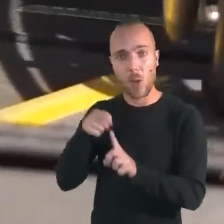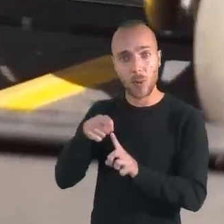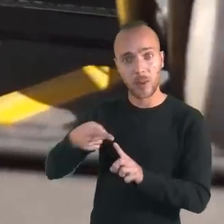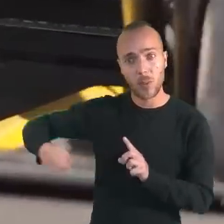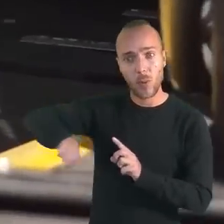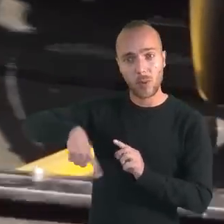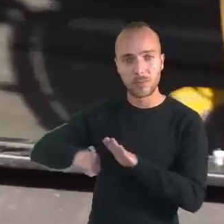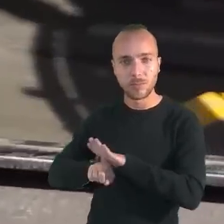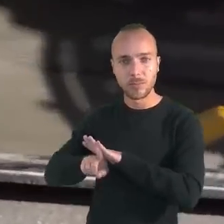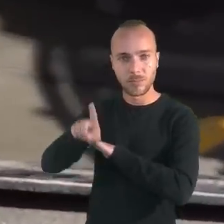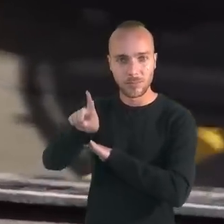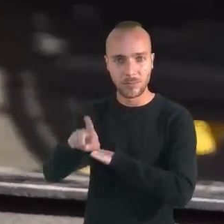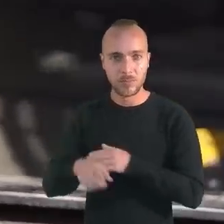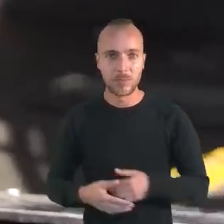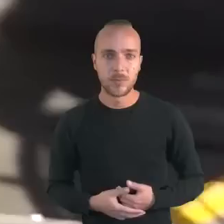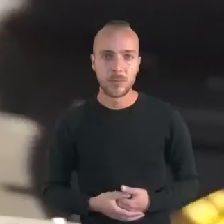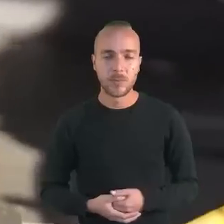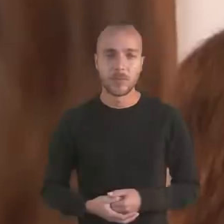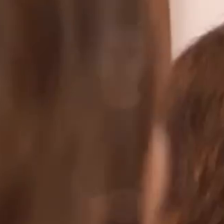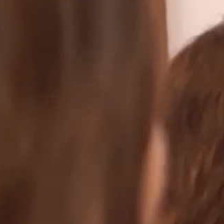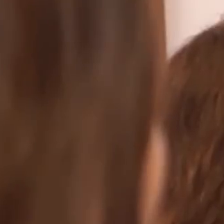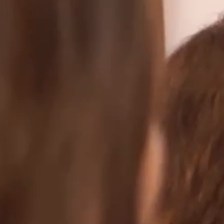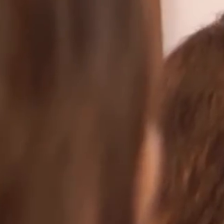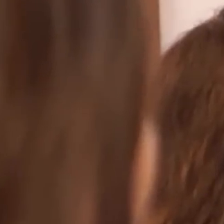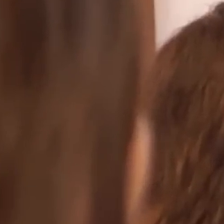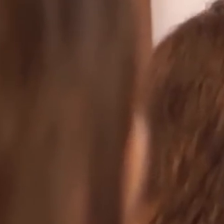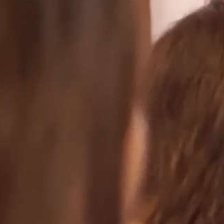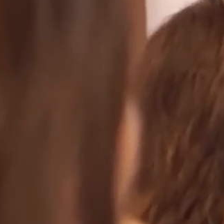mundo está dispuesto a que salgan adelante.